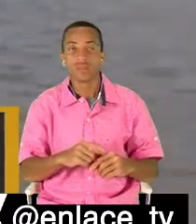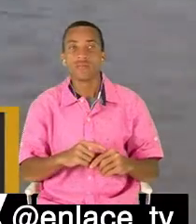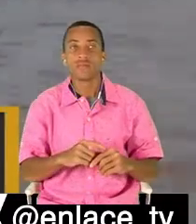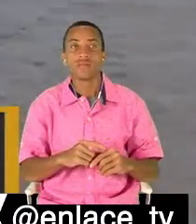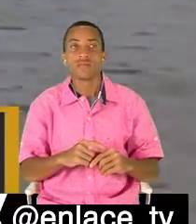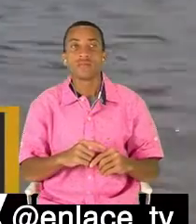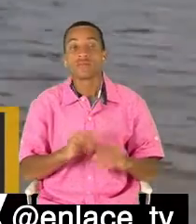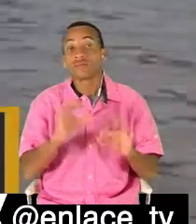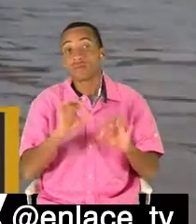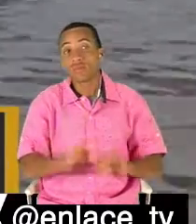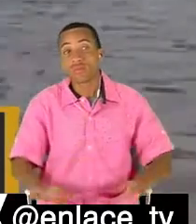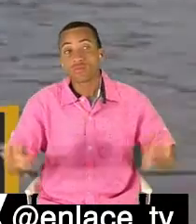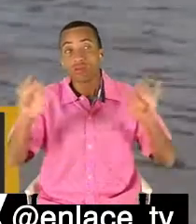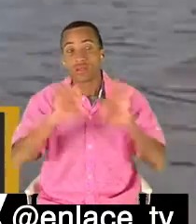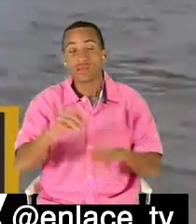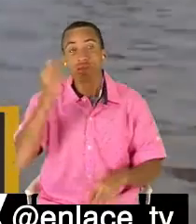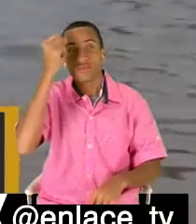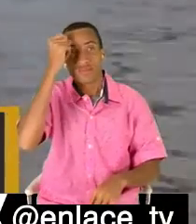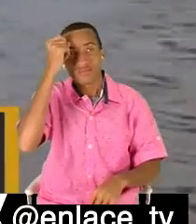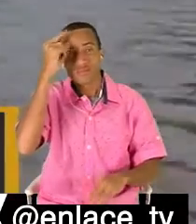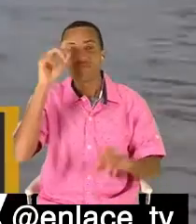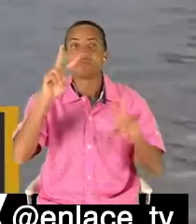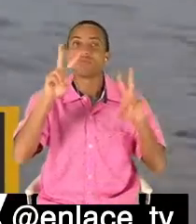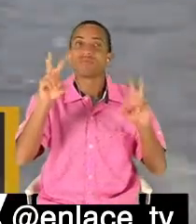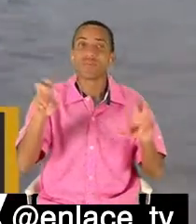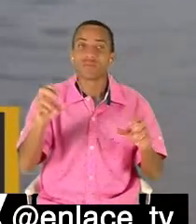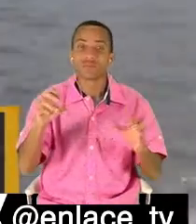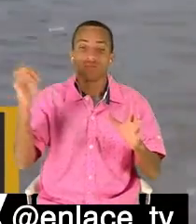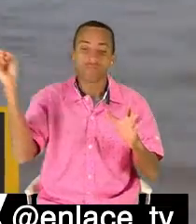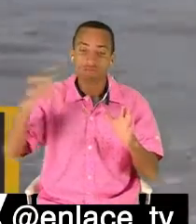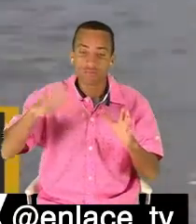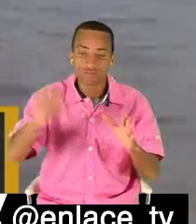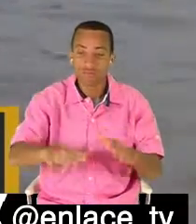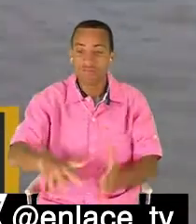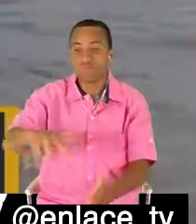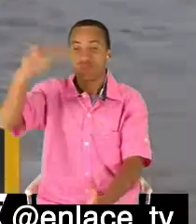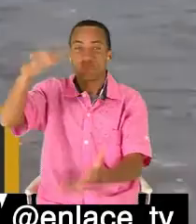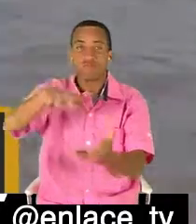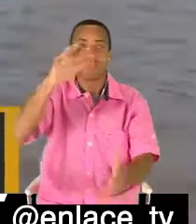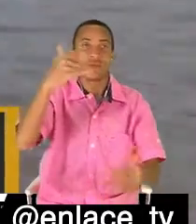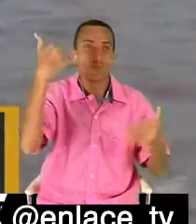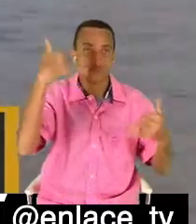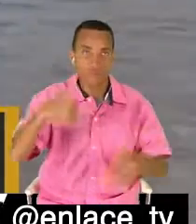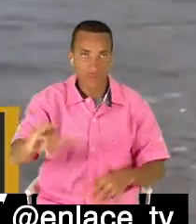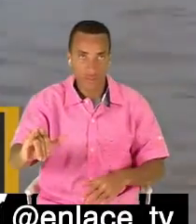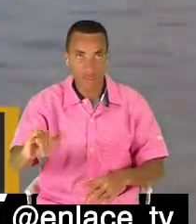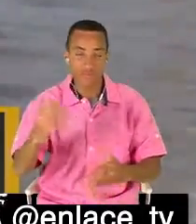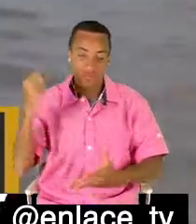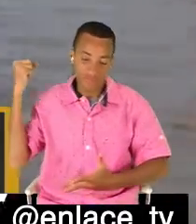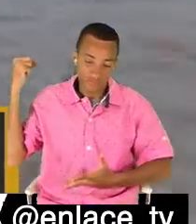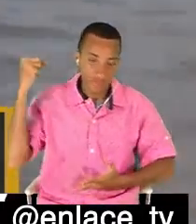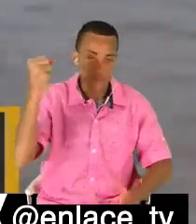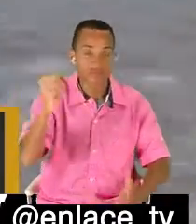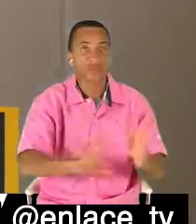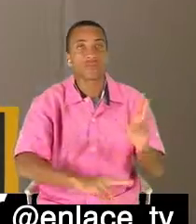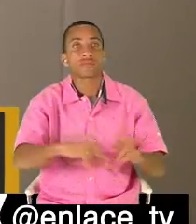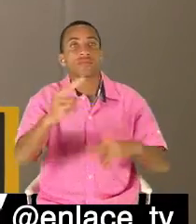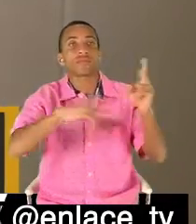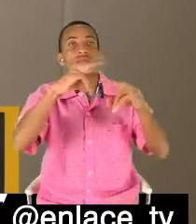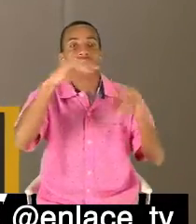Es importante entender que ya el tema de relleno se acabó, el tema de alta inversión de infraestructura y construcción acabó. Ahora